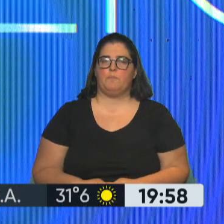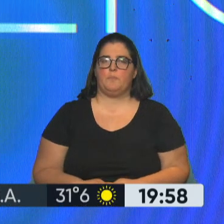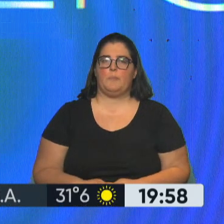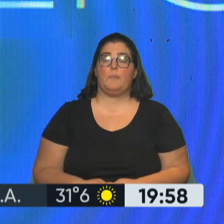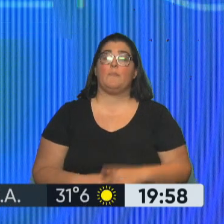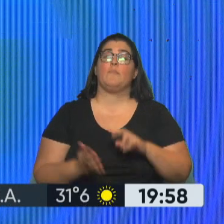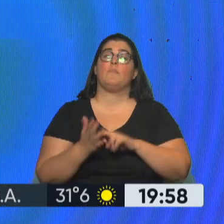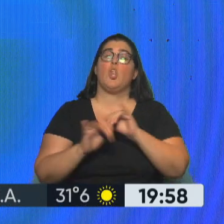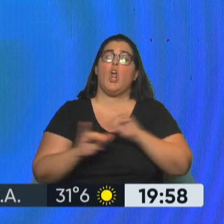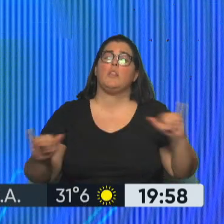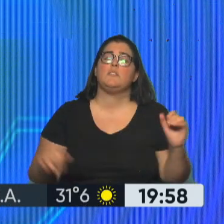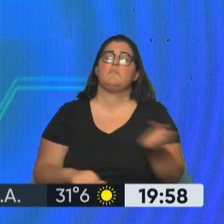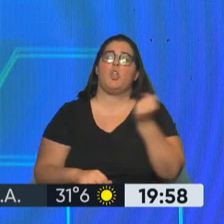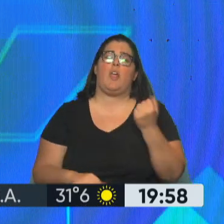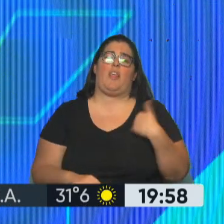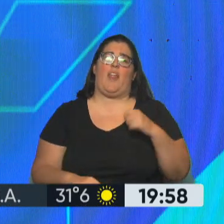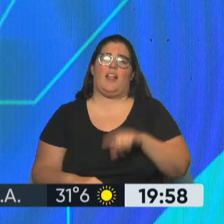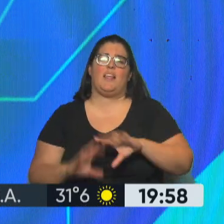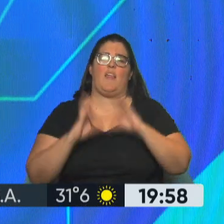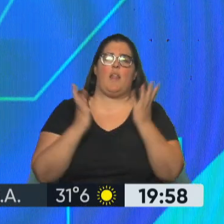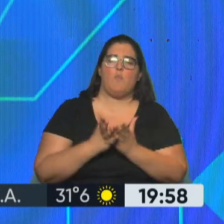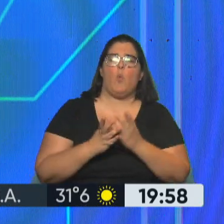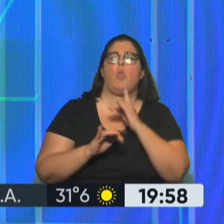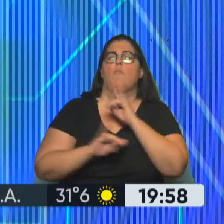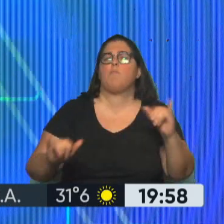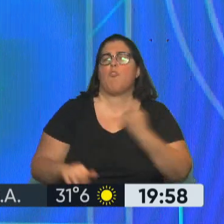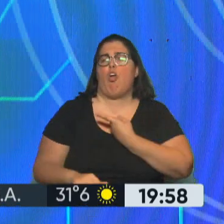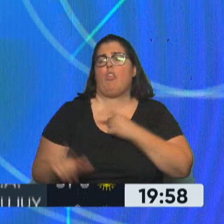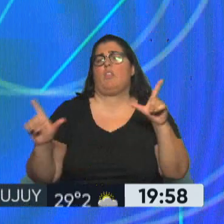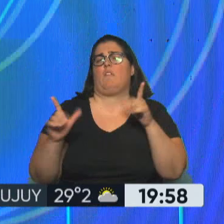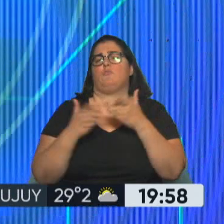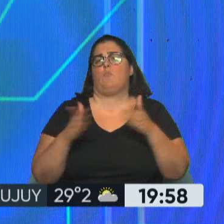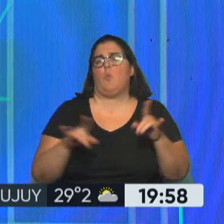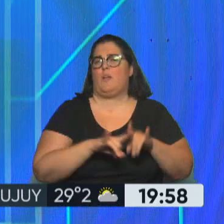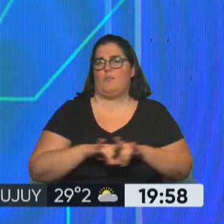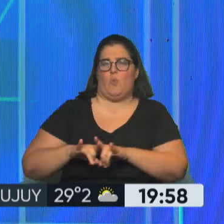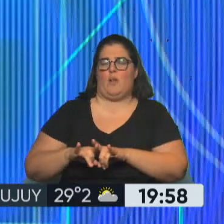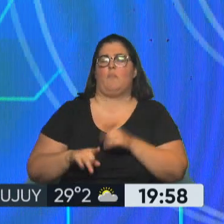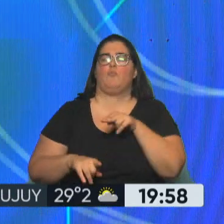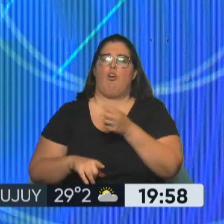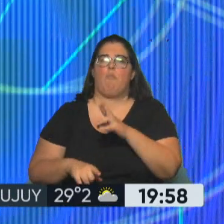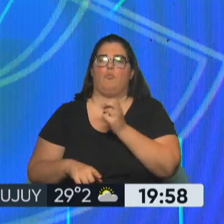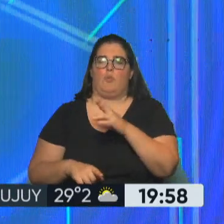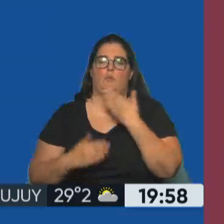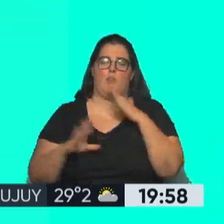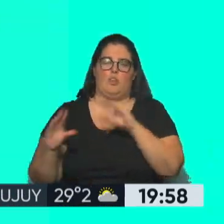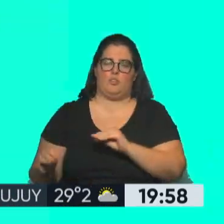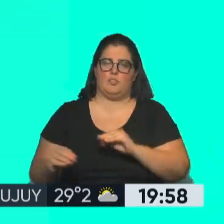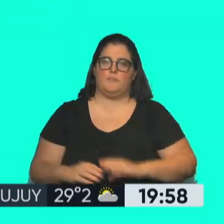Las noticias importantes de Argentina y el mundo están en tvpublica.com.ar. Buenas noches.